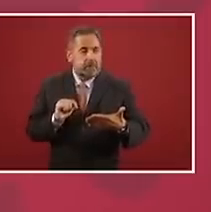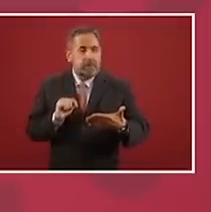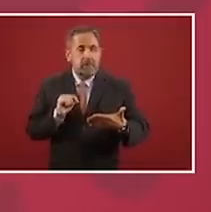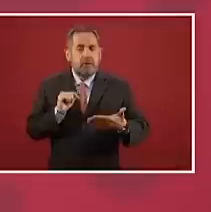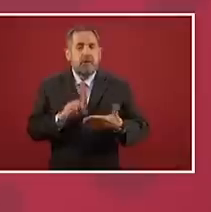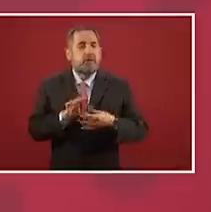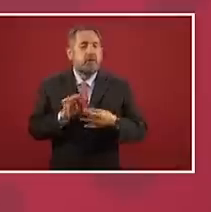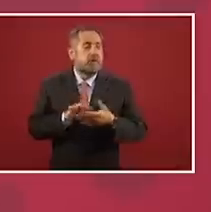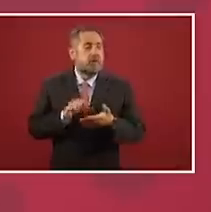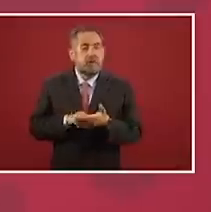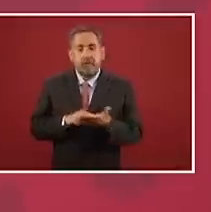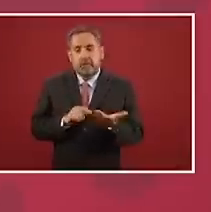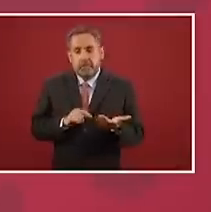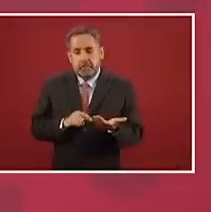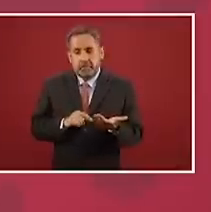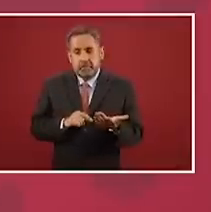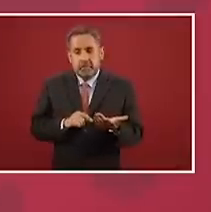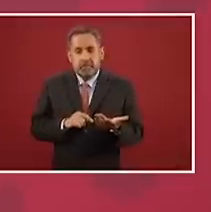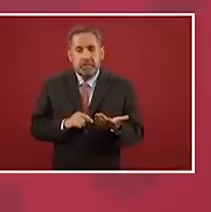si no